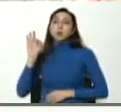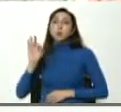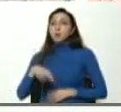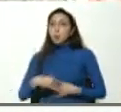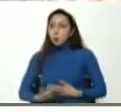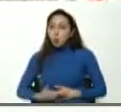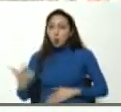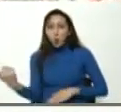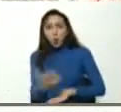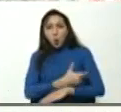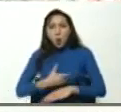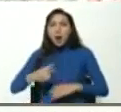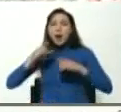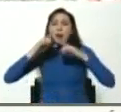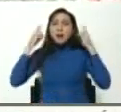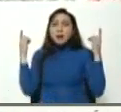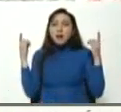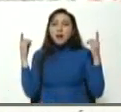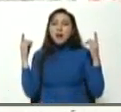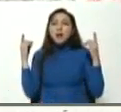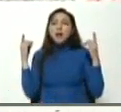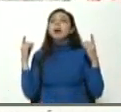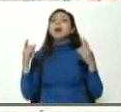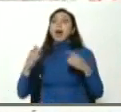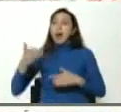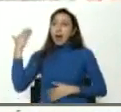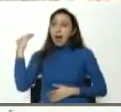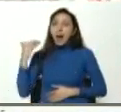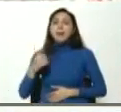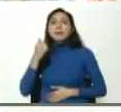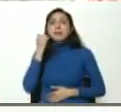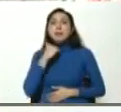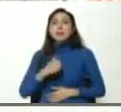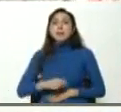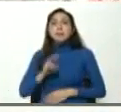gobernador del agua entonces estado vargas